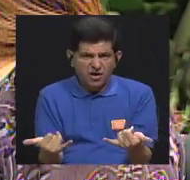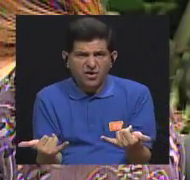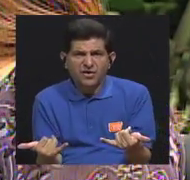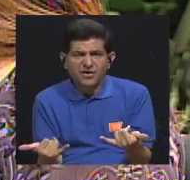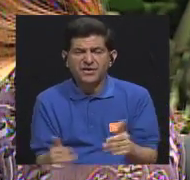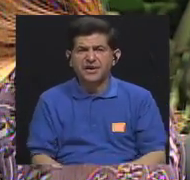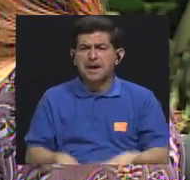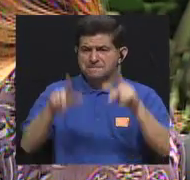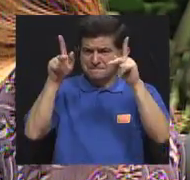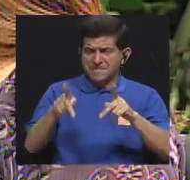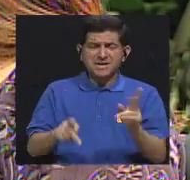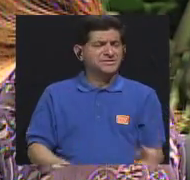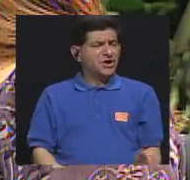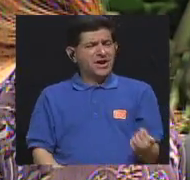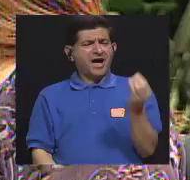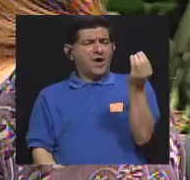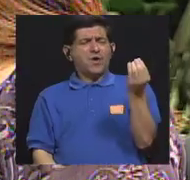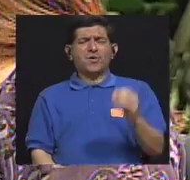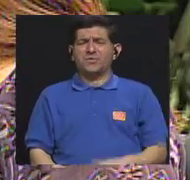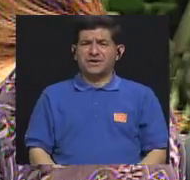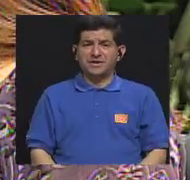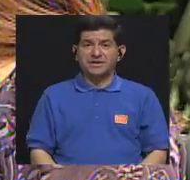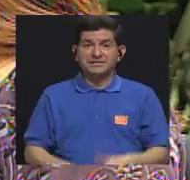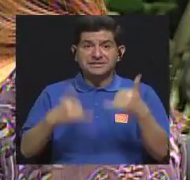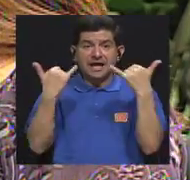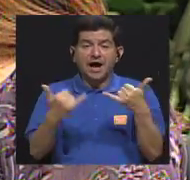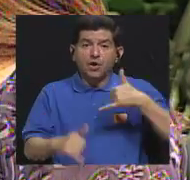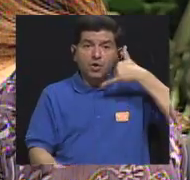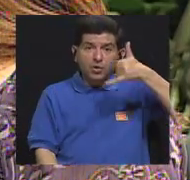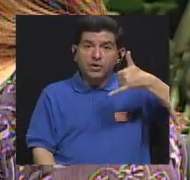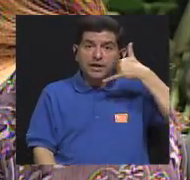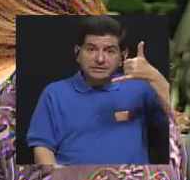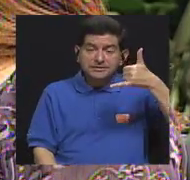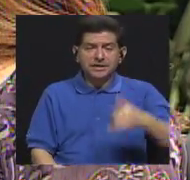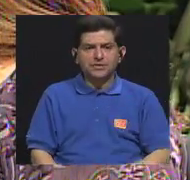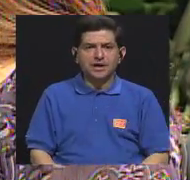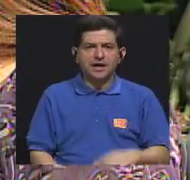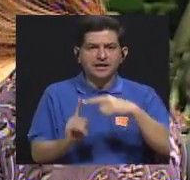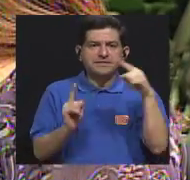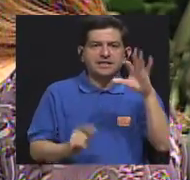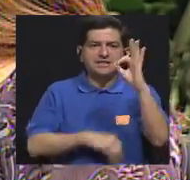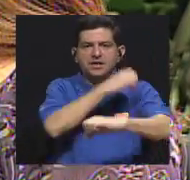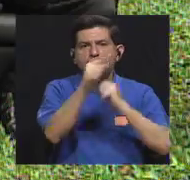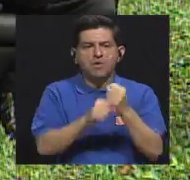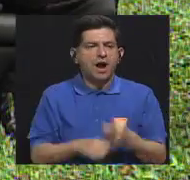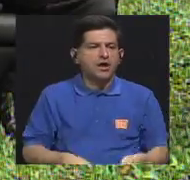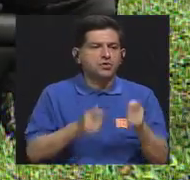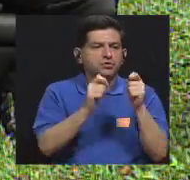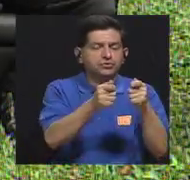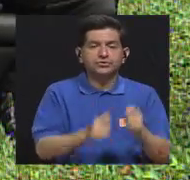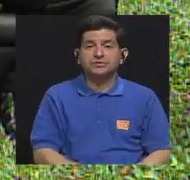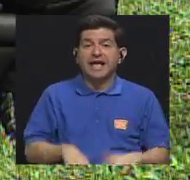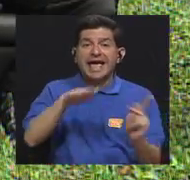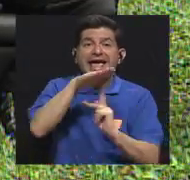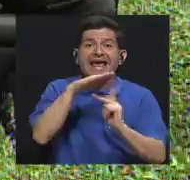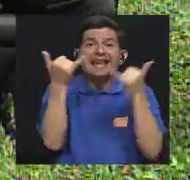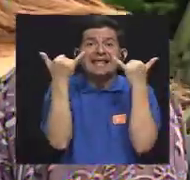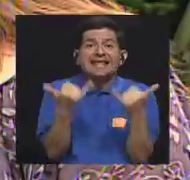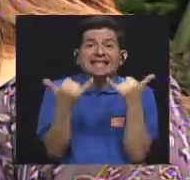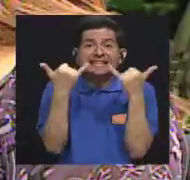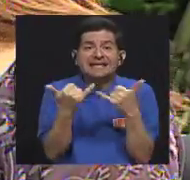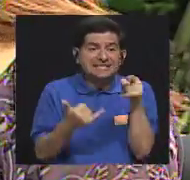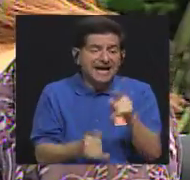sea, gente adolescente, chiquillos, porque ahora los celulares los dan desde los 9 años. Hasta en el kinder, yo creo que ya